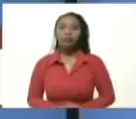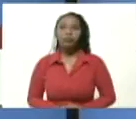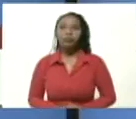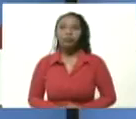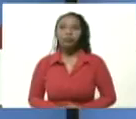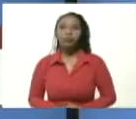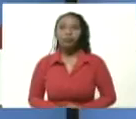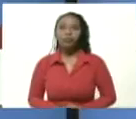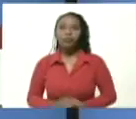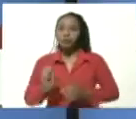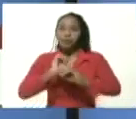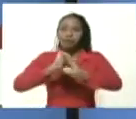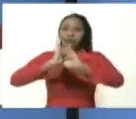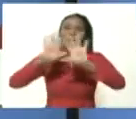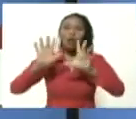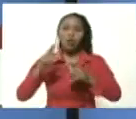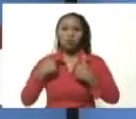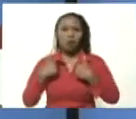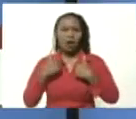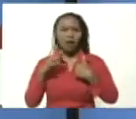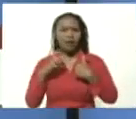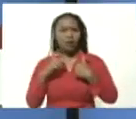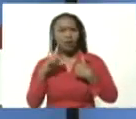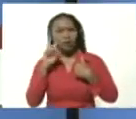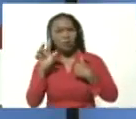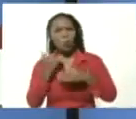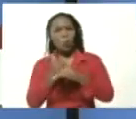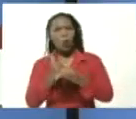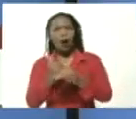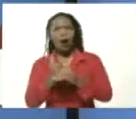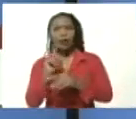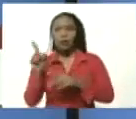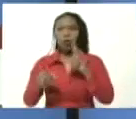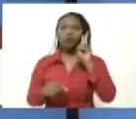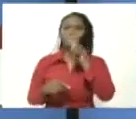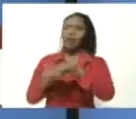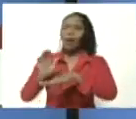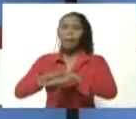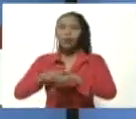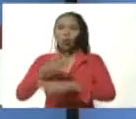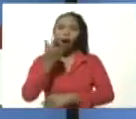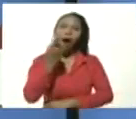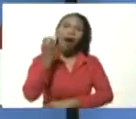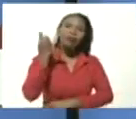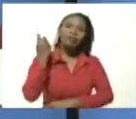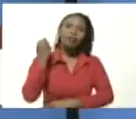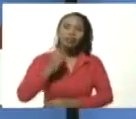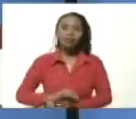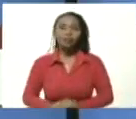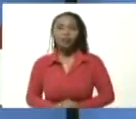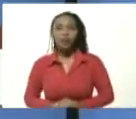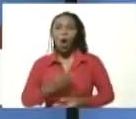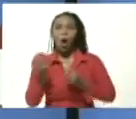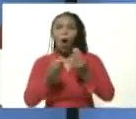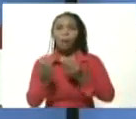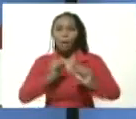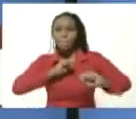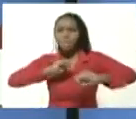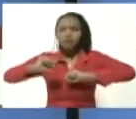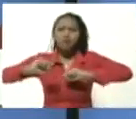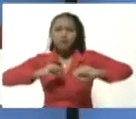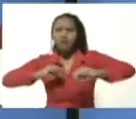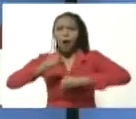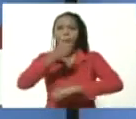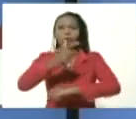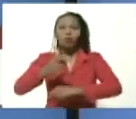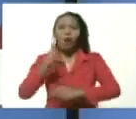Es que está claro. No, a mí no me extraña que ellos vieron lo que ocurrió ayer, cómo se movió la gente, que comiencen